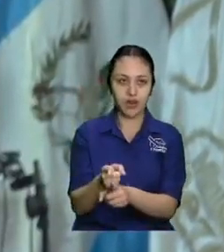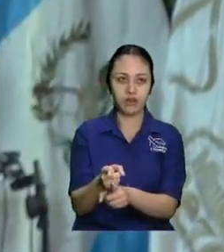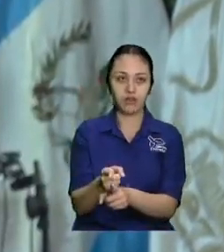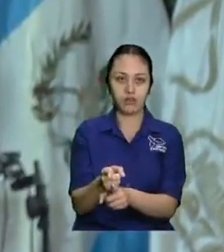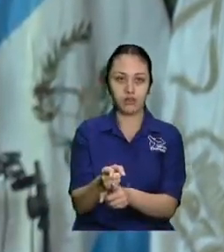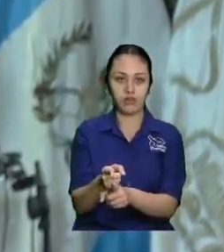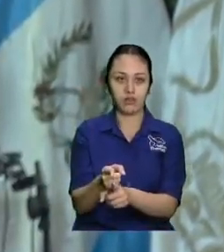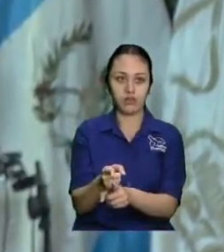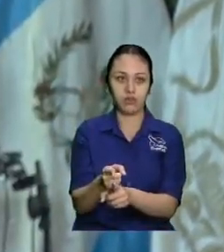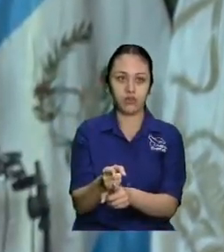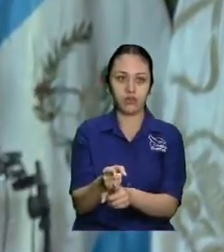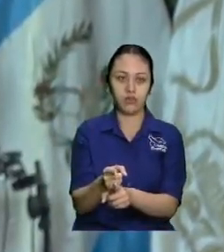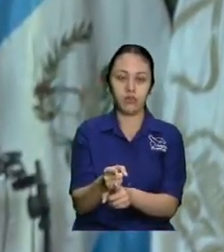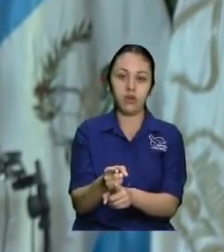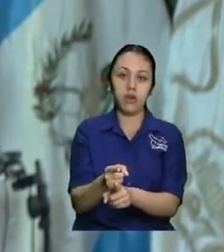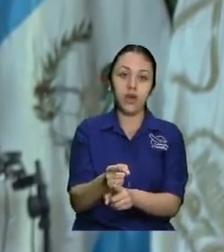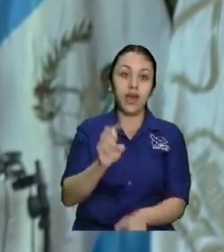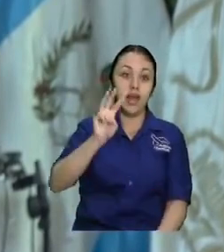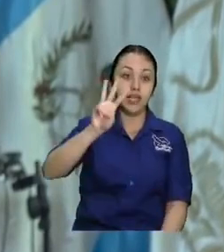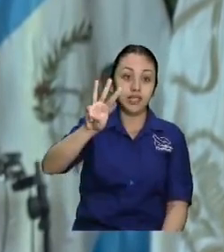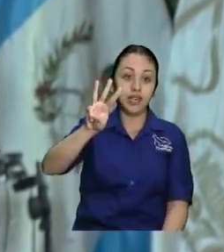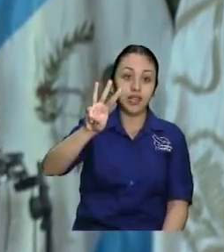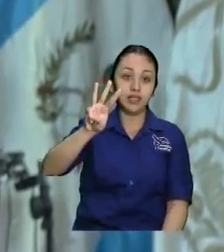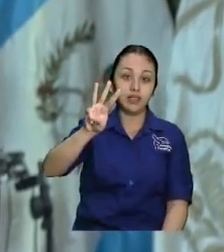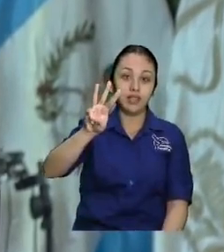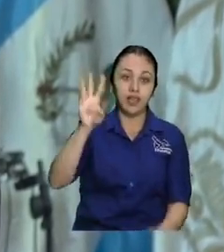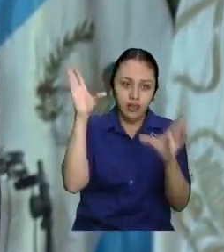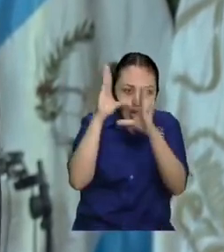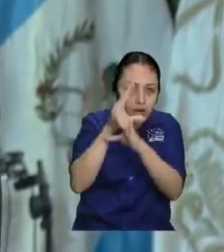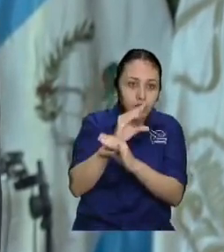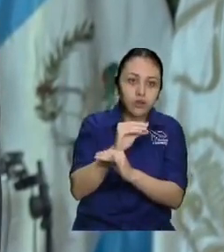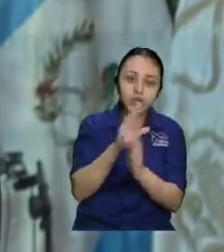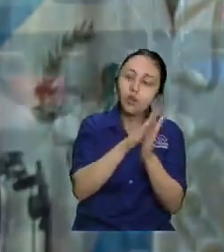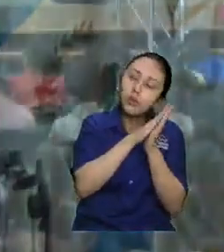a las 3 de la mañana cuando ella está bien fondeada.